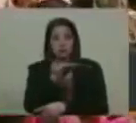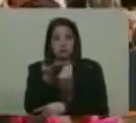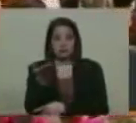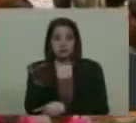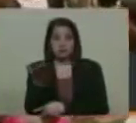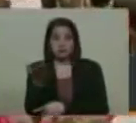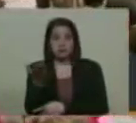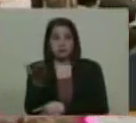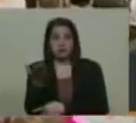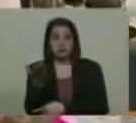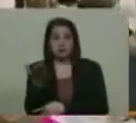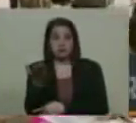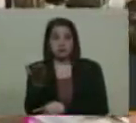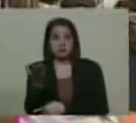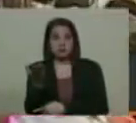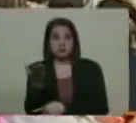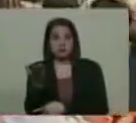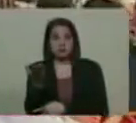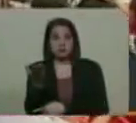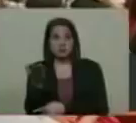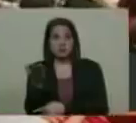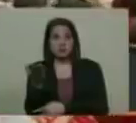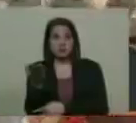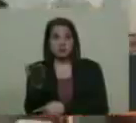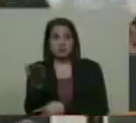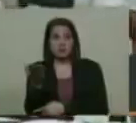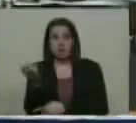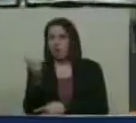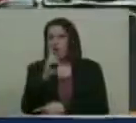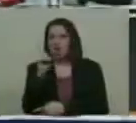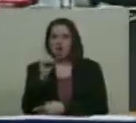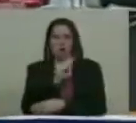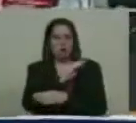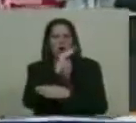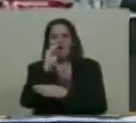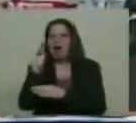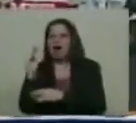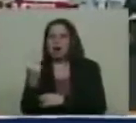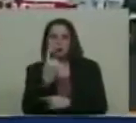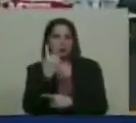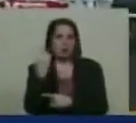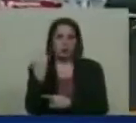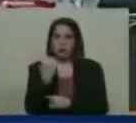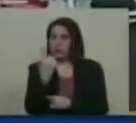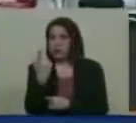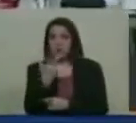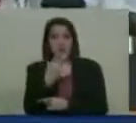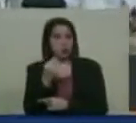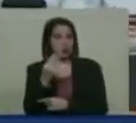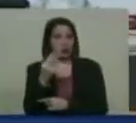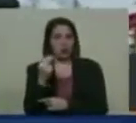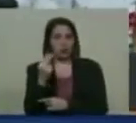Pueden contar conmigo. No como protector solamente, no.